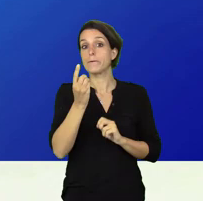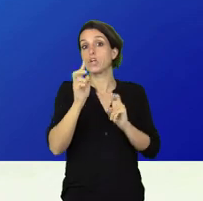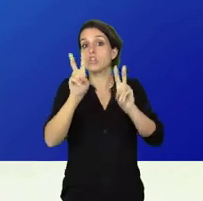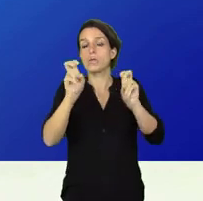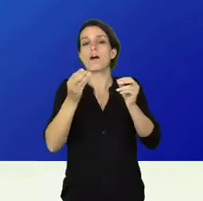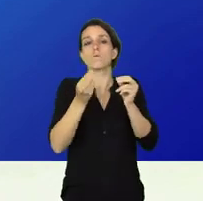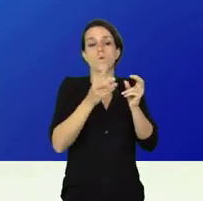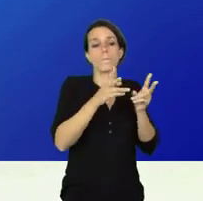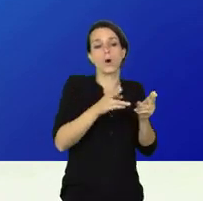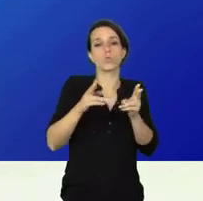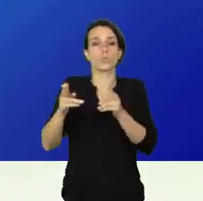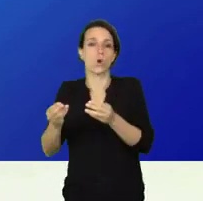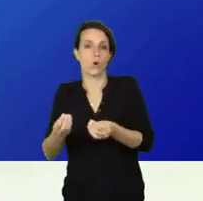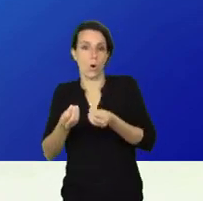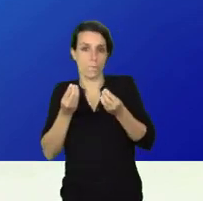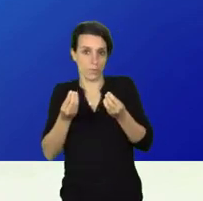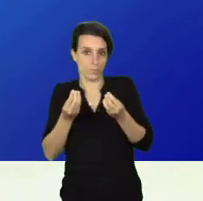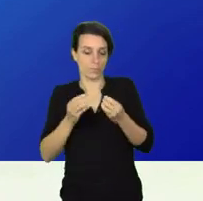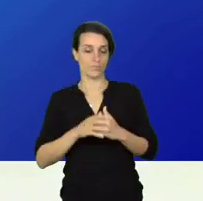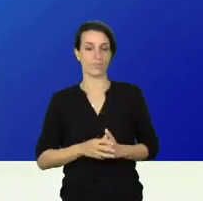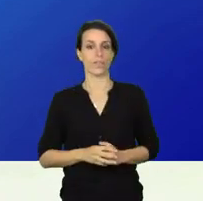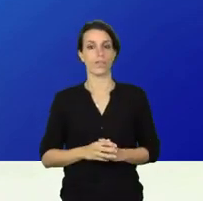Bien, primero con respecto a los módulos.